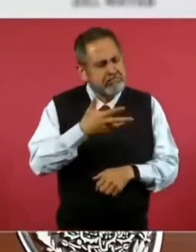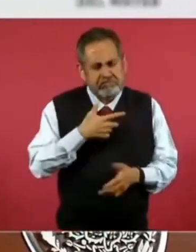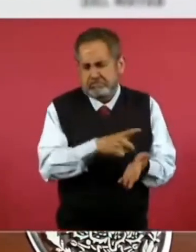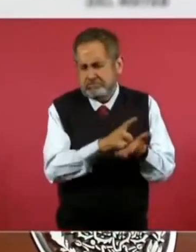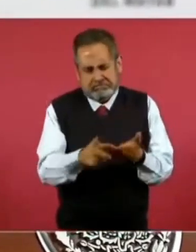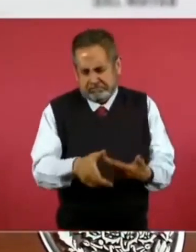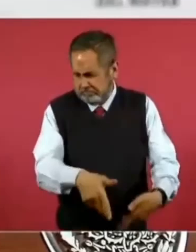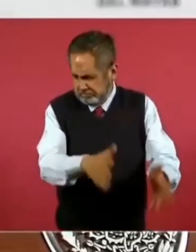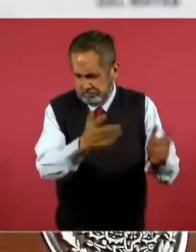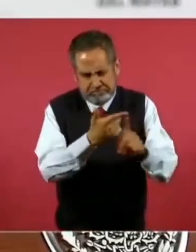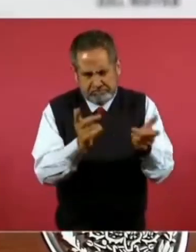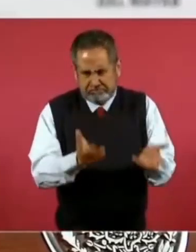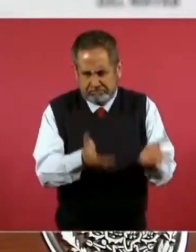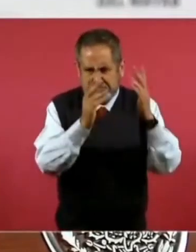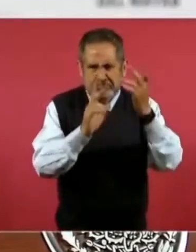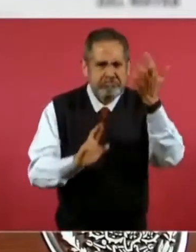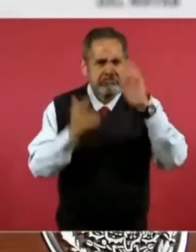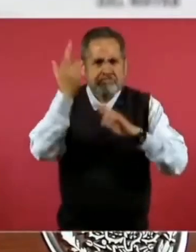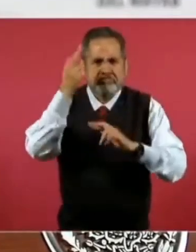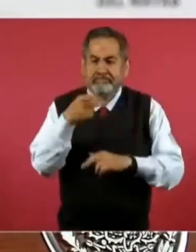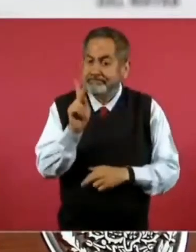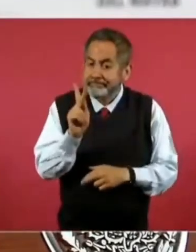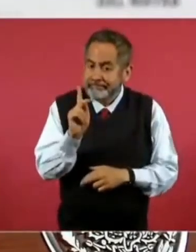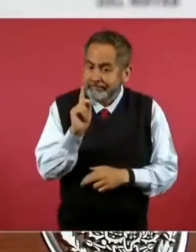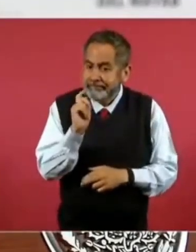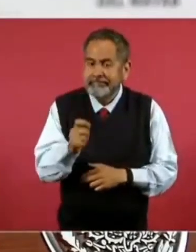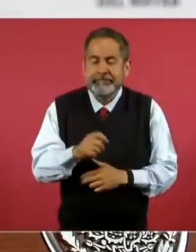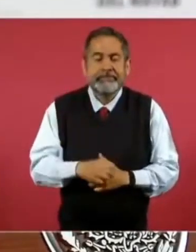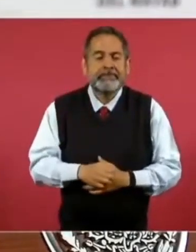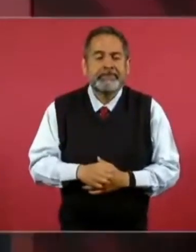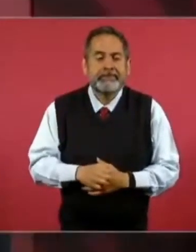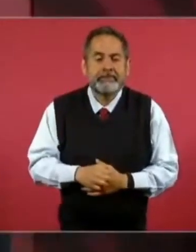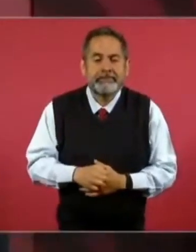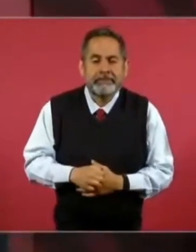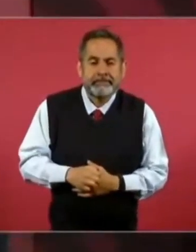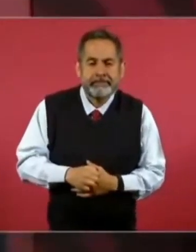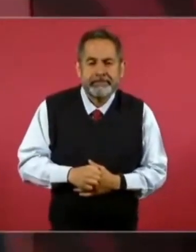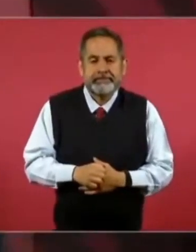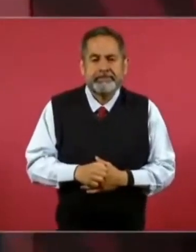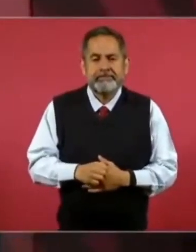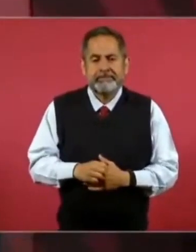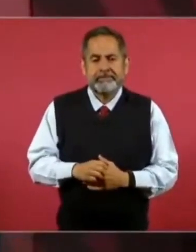derecho. Nada más que